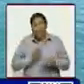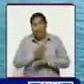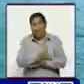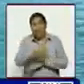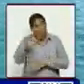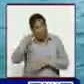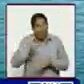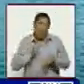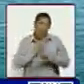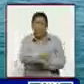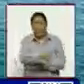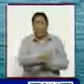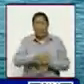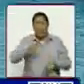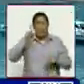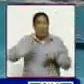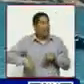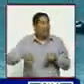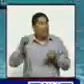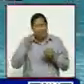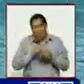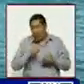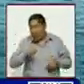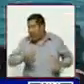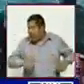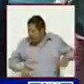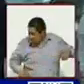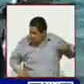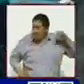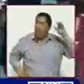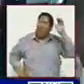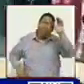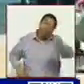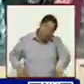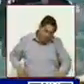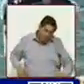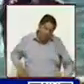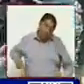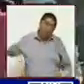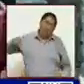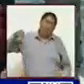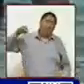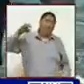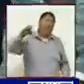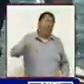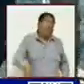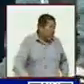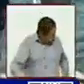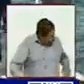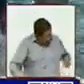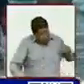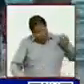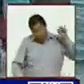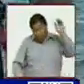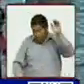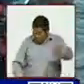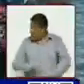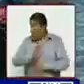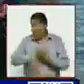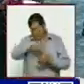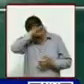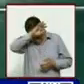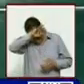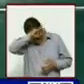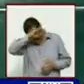Sí, así tenía que cruzar. No podía más porque mis músculos ya no funcionaban tan bien. Me acordé que todo el esfuerzo